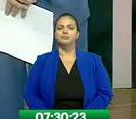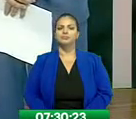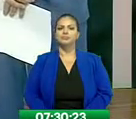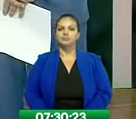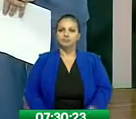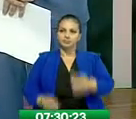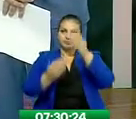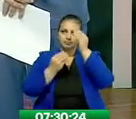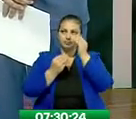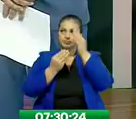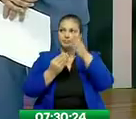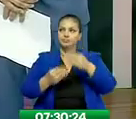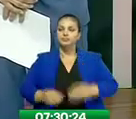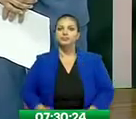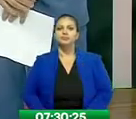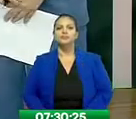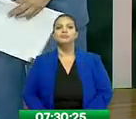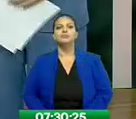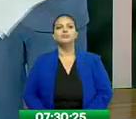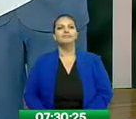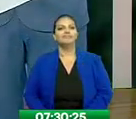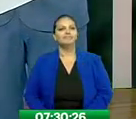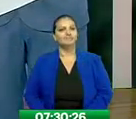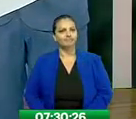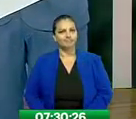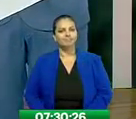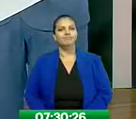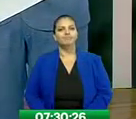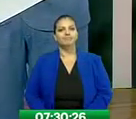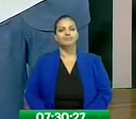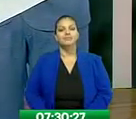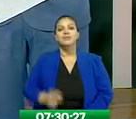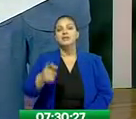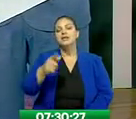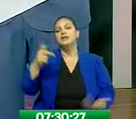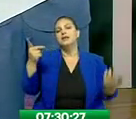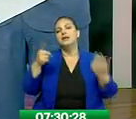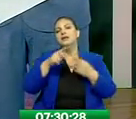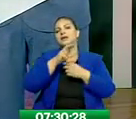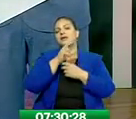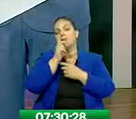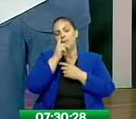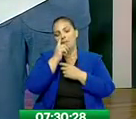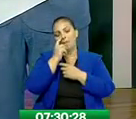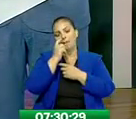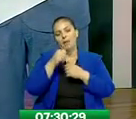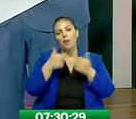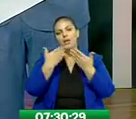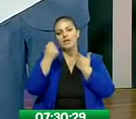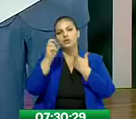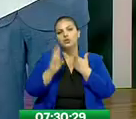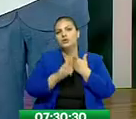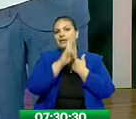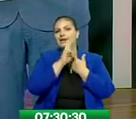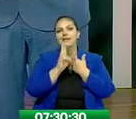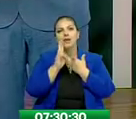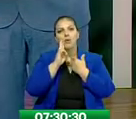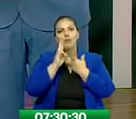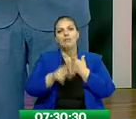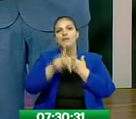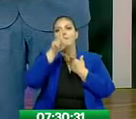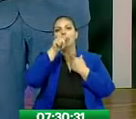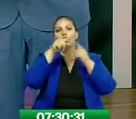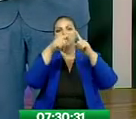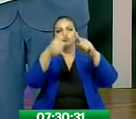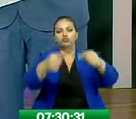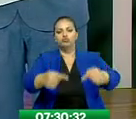momento en que un sujeto arrebató los teléfonos celulares de dos clientes de un asadero ubicado en el sur de Guayaquil. La propietaria del local